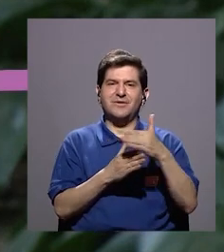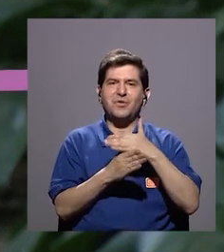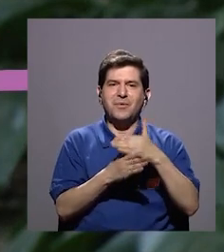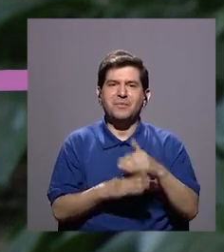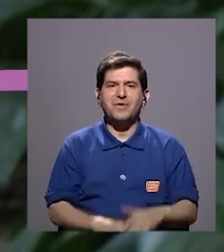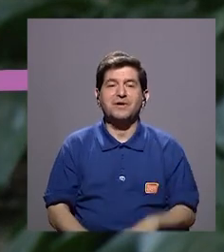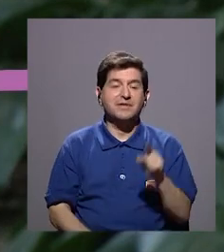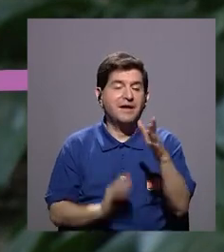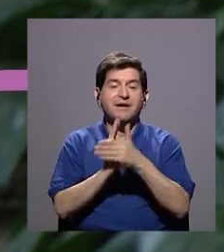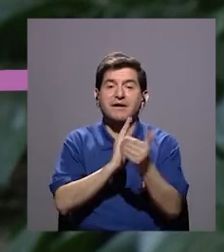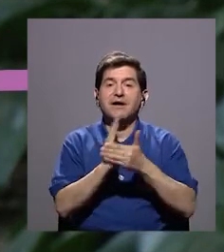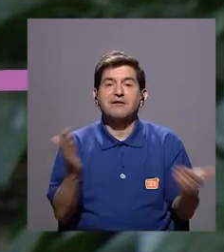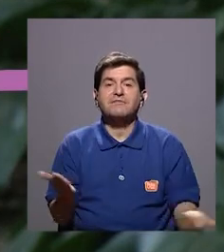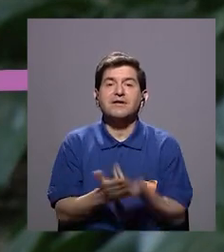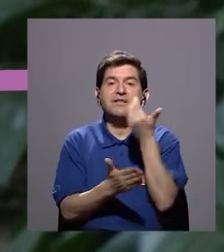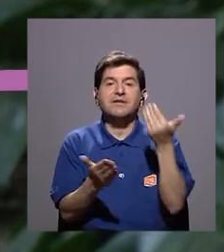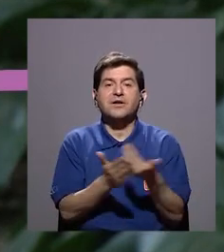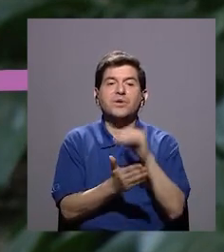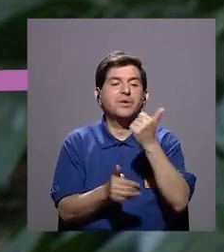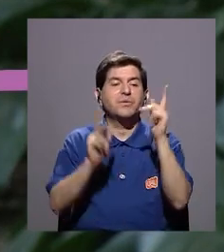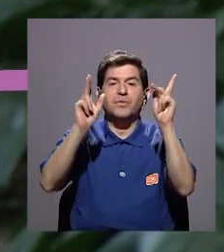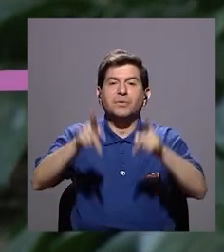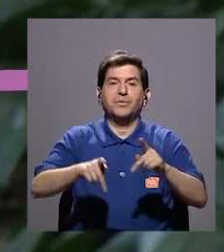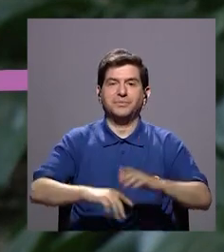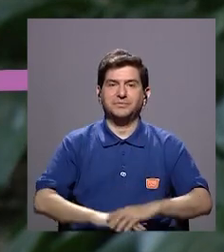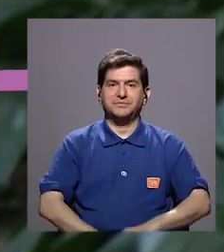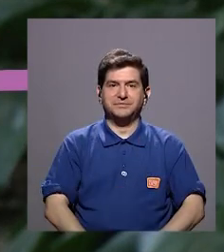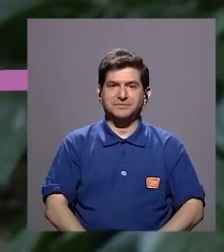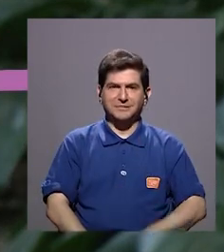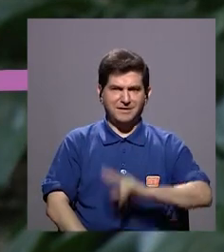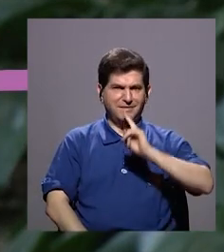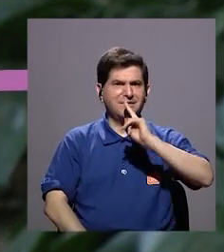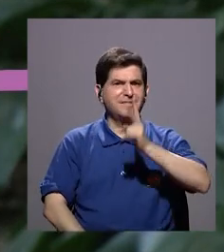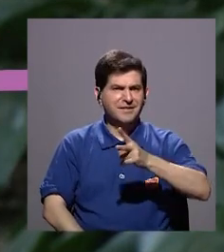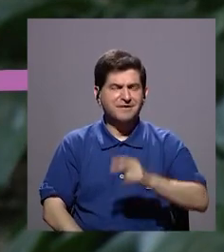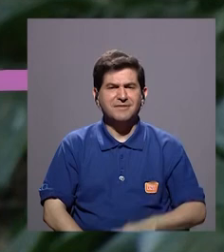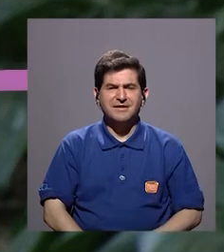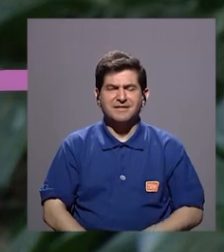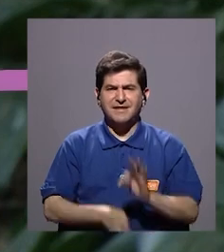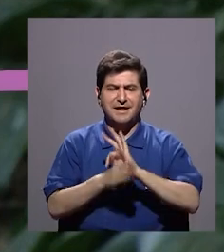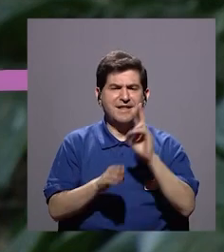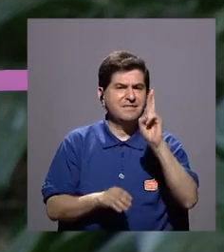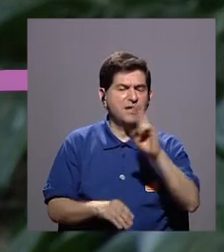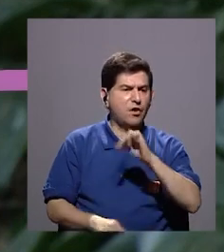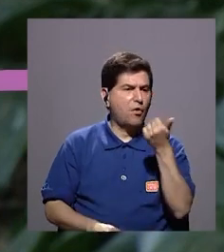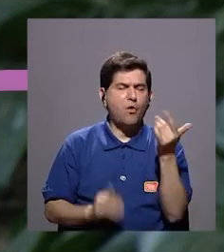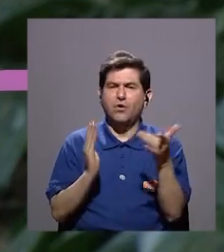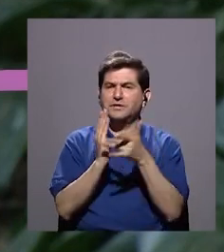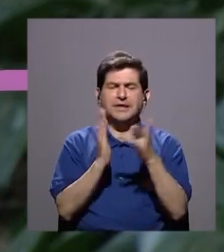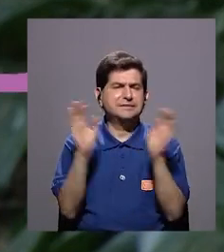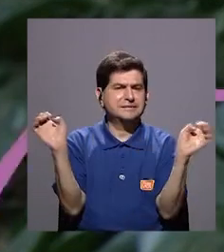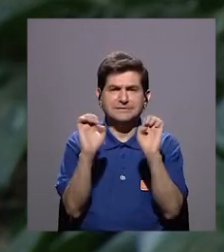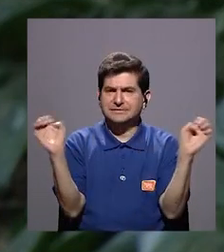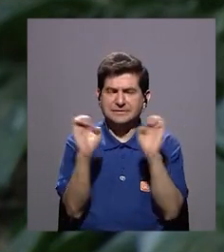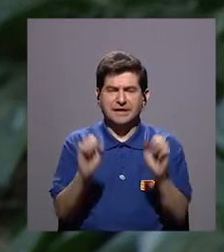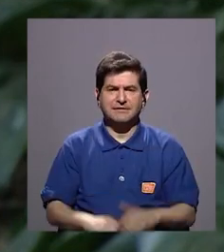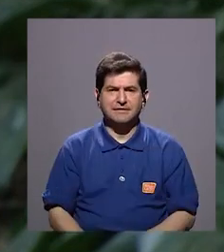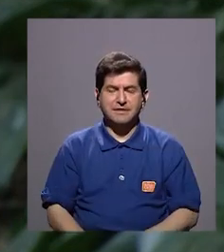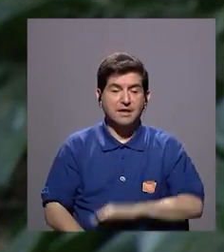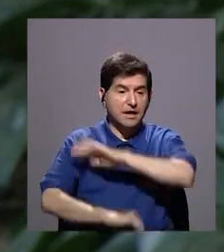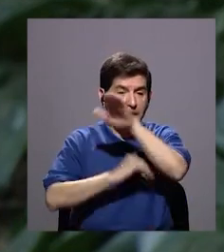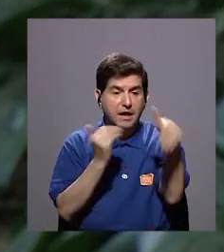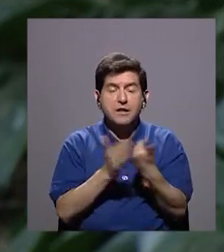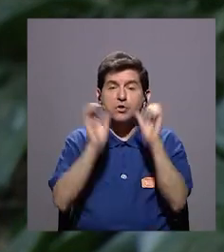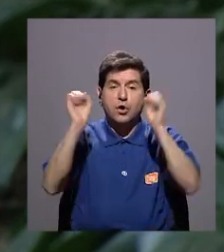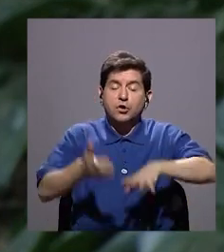compartir esa habilidad nueva que tiene con otras personas. Realmente Reiki o cualquier técnica energética es